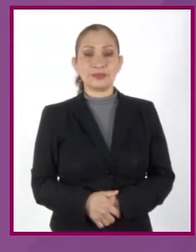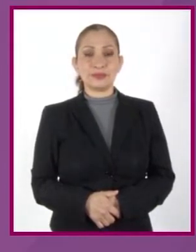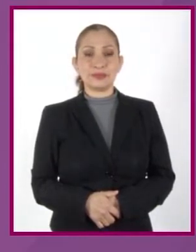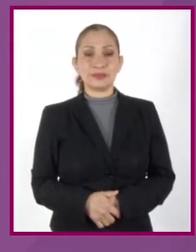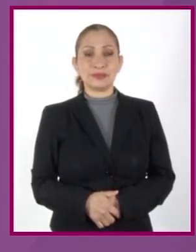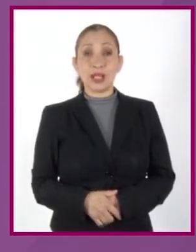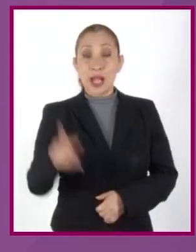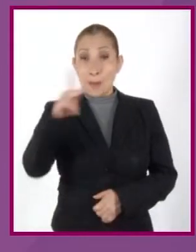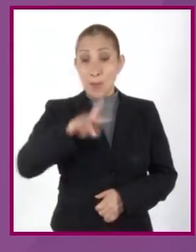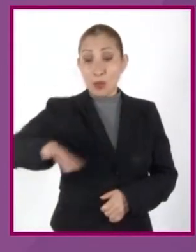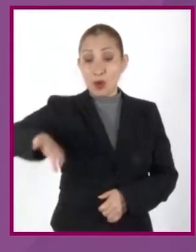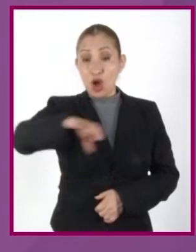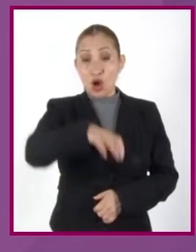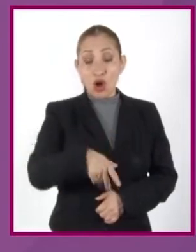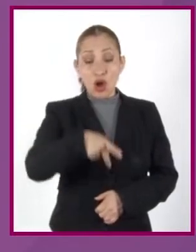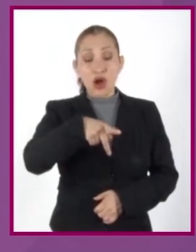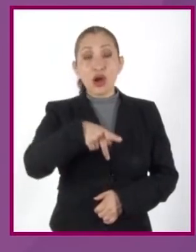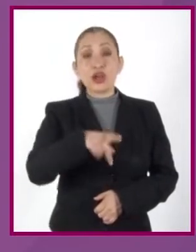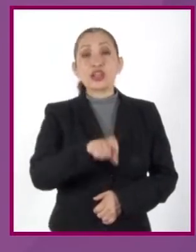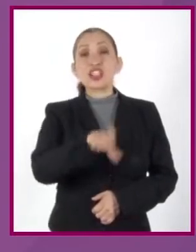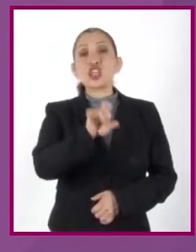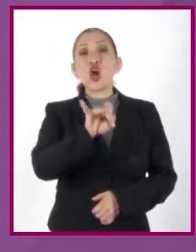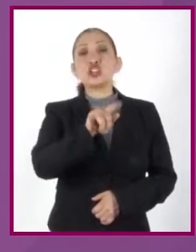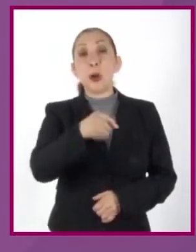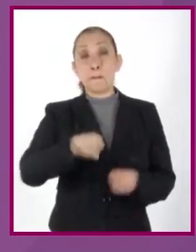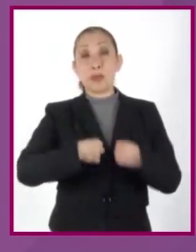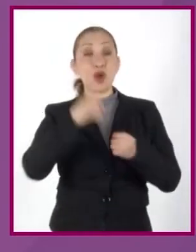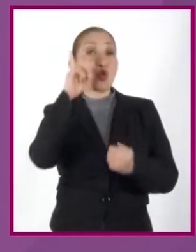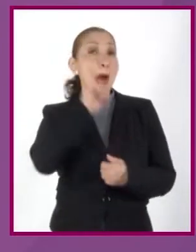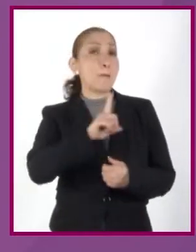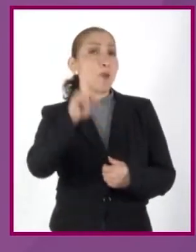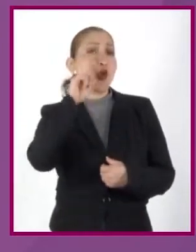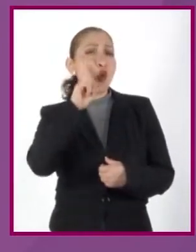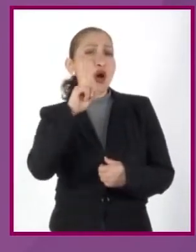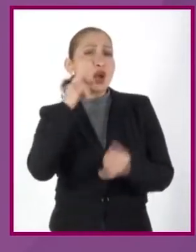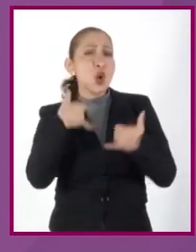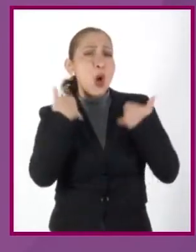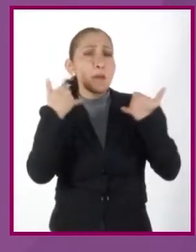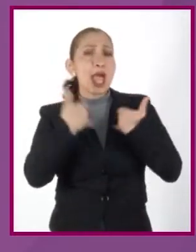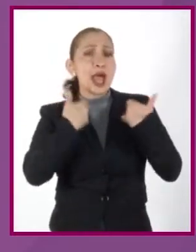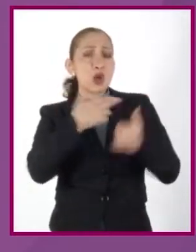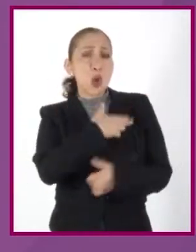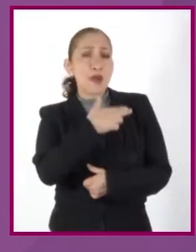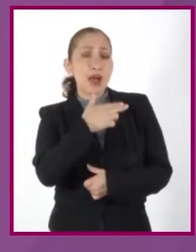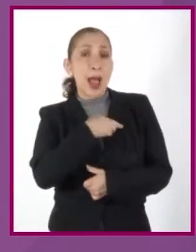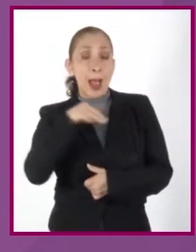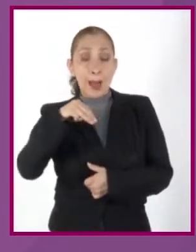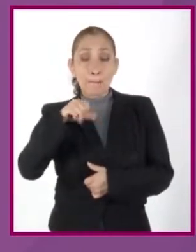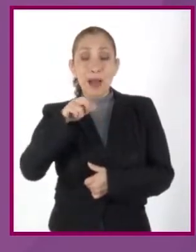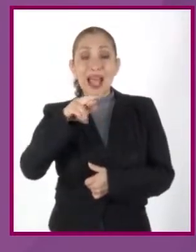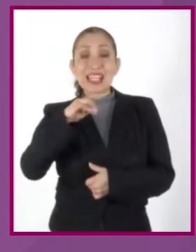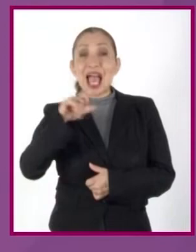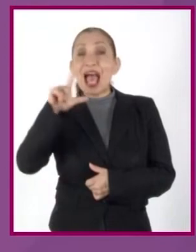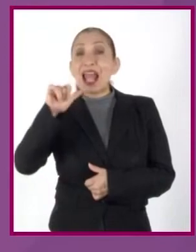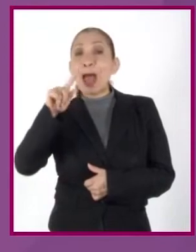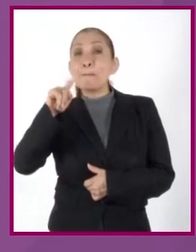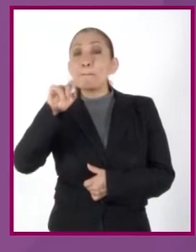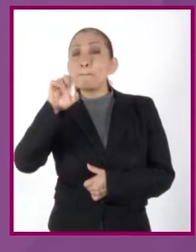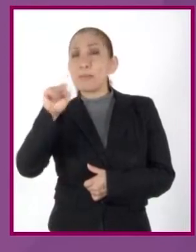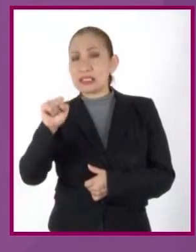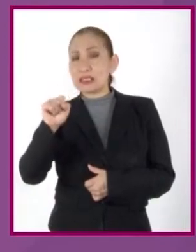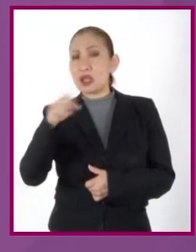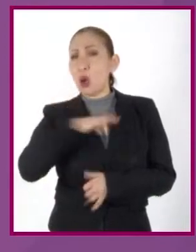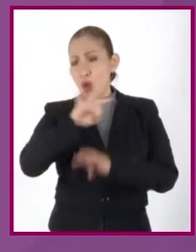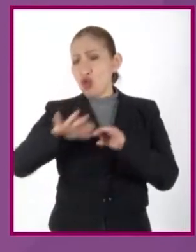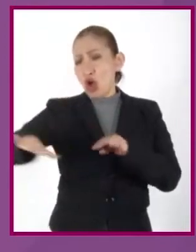En el poblado de Tiosoguanaten vivía una jovencita huérfana conocida como María Lapiz, quien, como todos